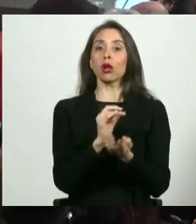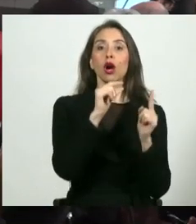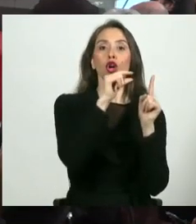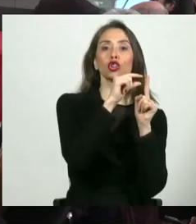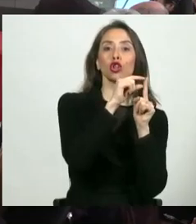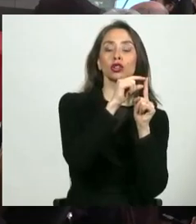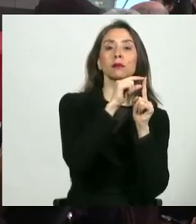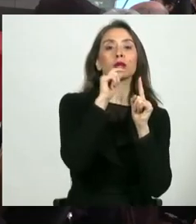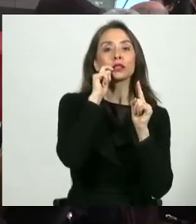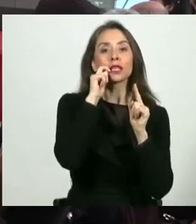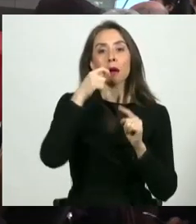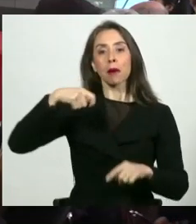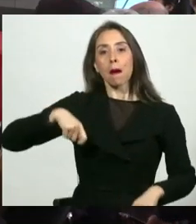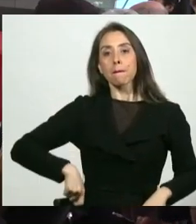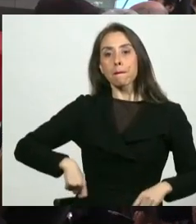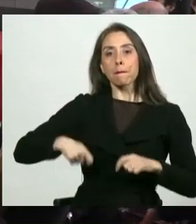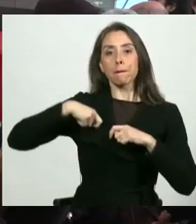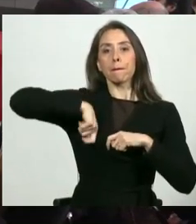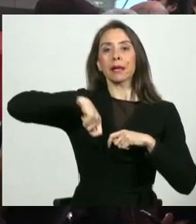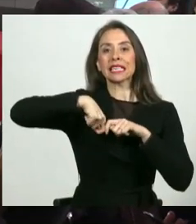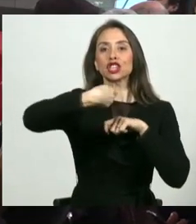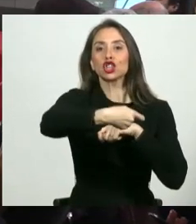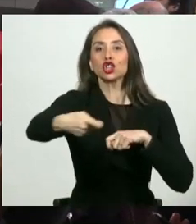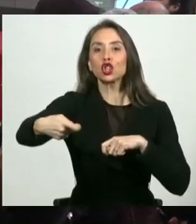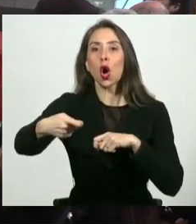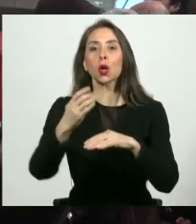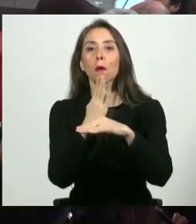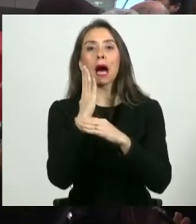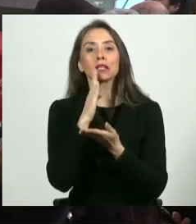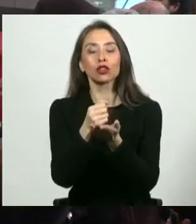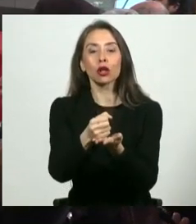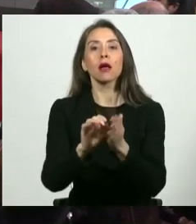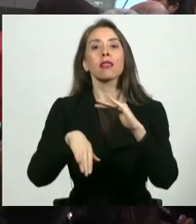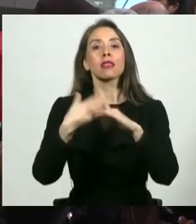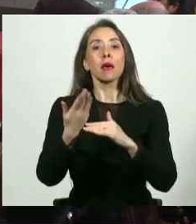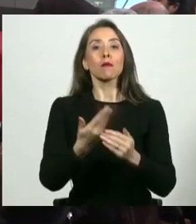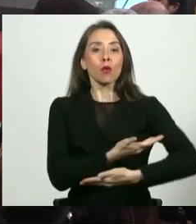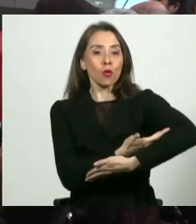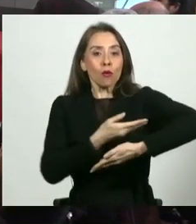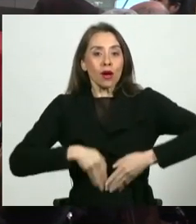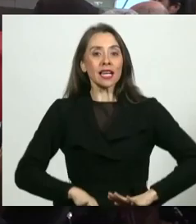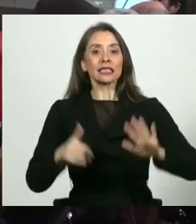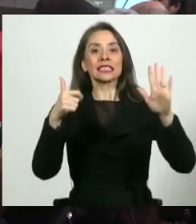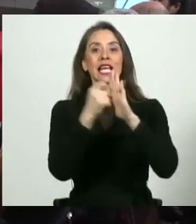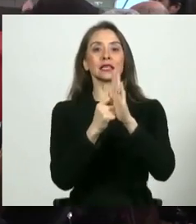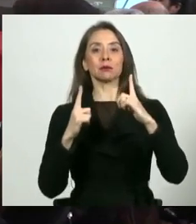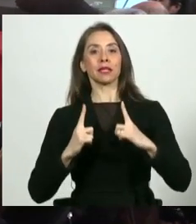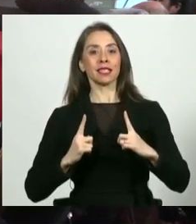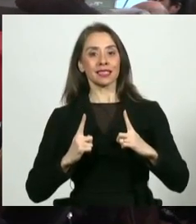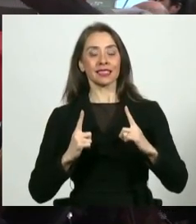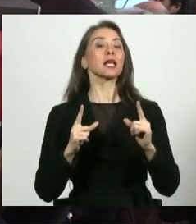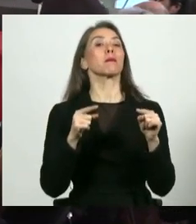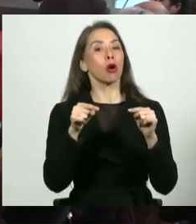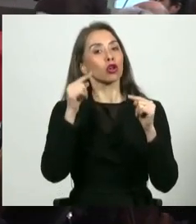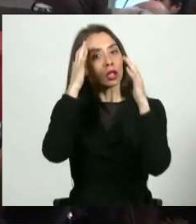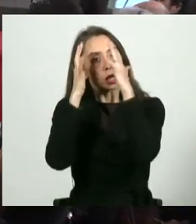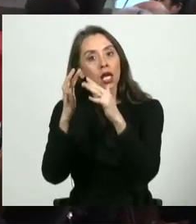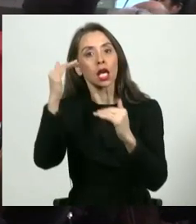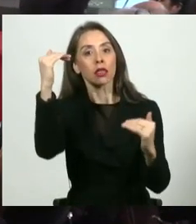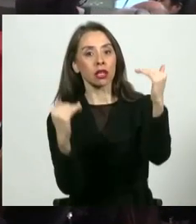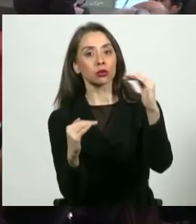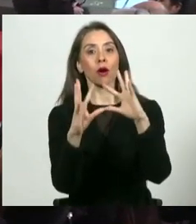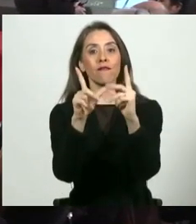habla de una pensión básica solidaria. Y así comienza entonces la idea de tener un postnatal de 6 meses. ¿Por qué? Porque se hace cargo de la desigualdad. Si